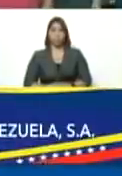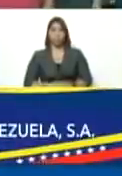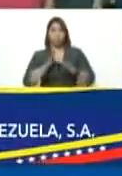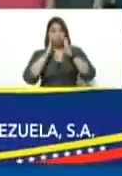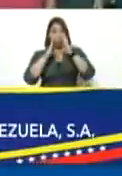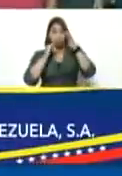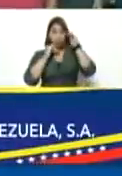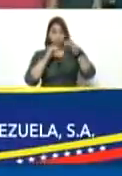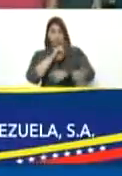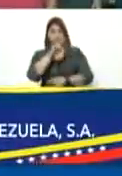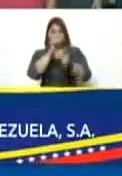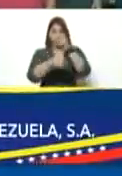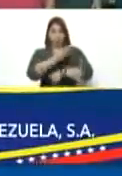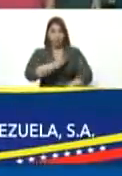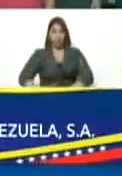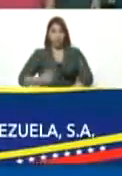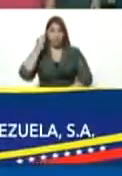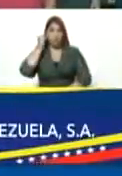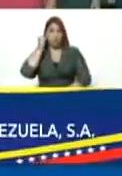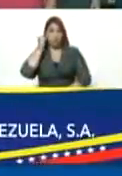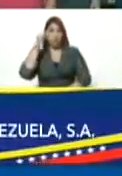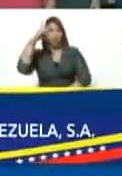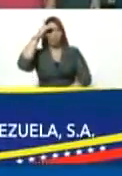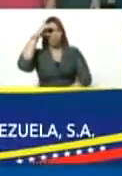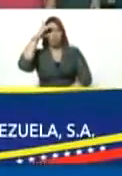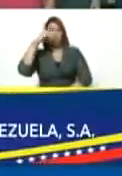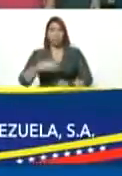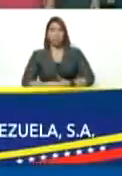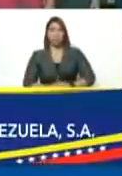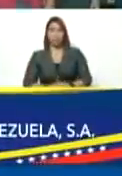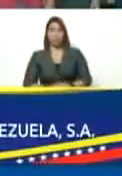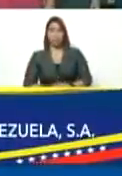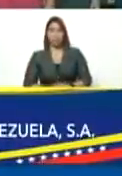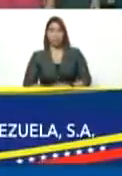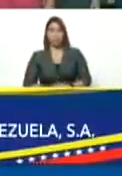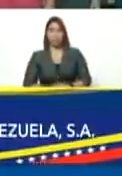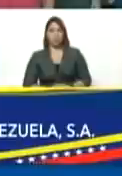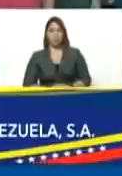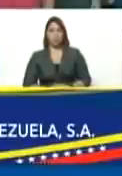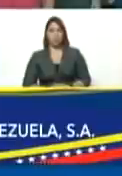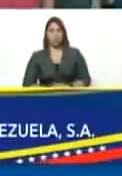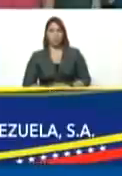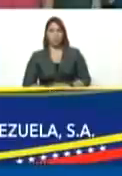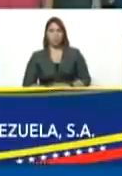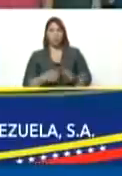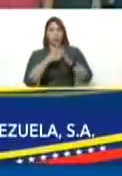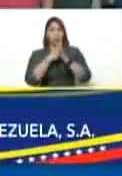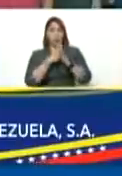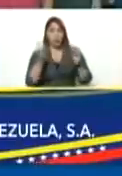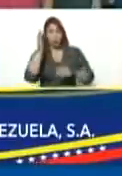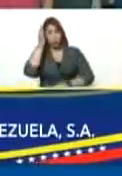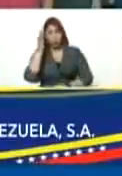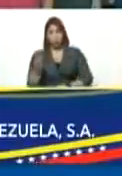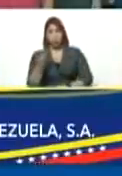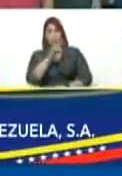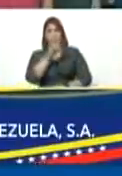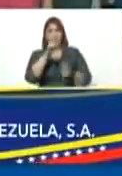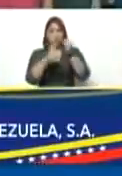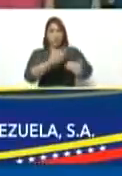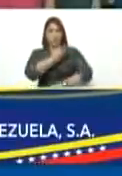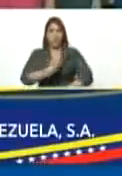atención, señora vicepresidenta del Cieloína Rodríguez Gómez. Todo el Consejo de